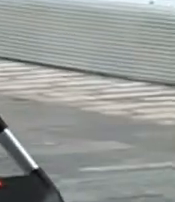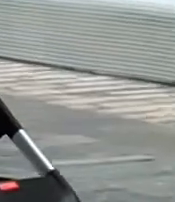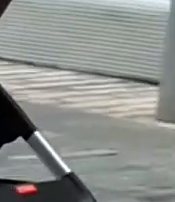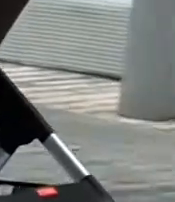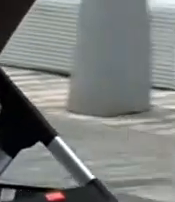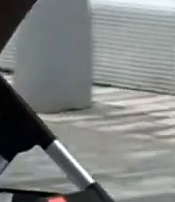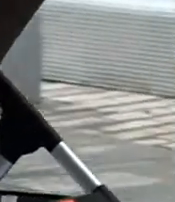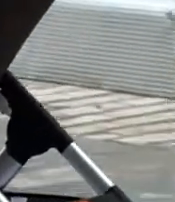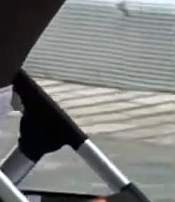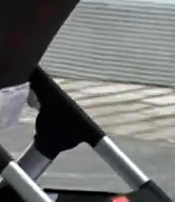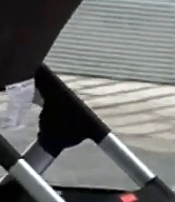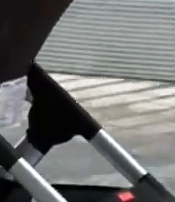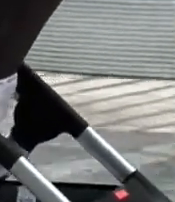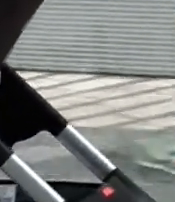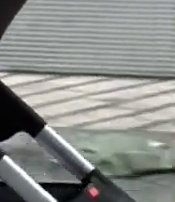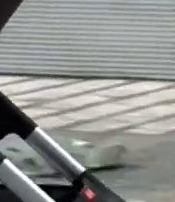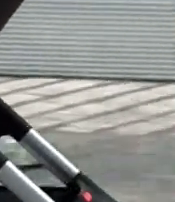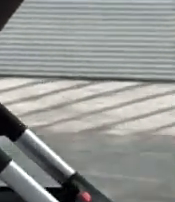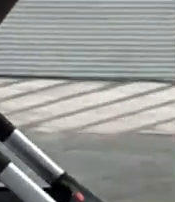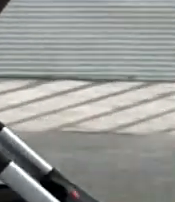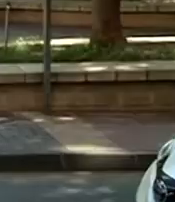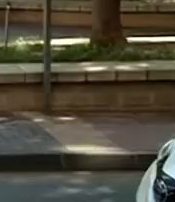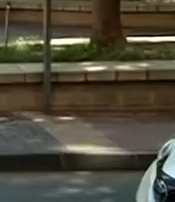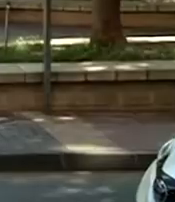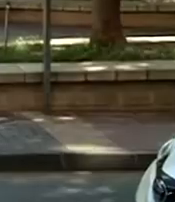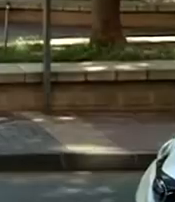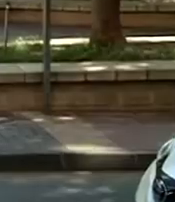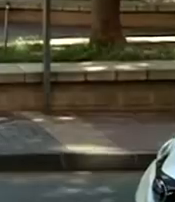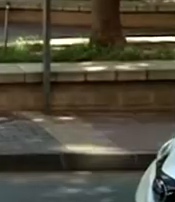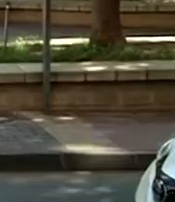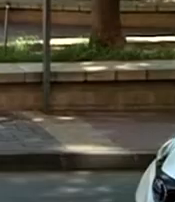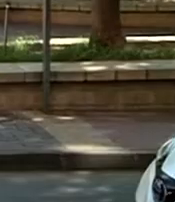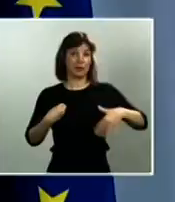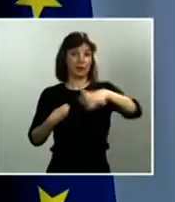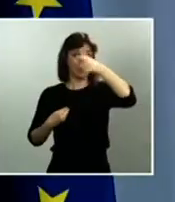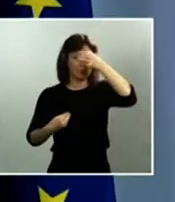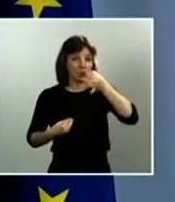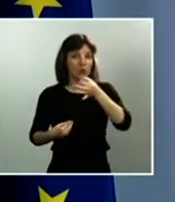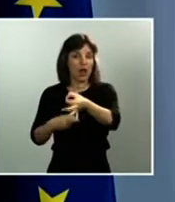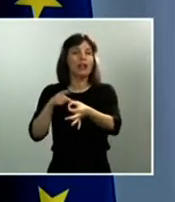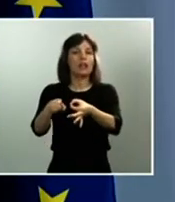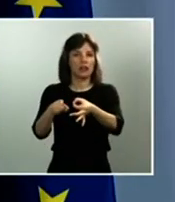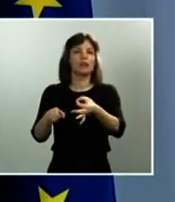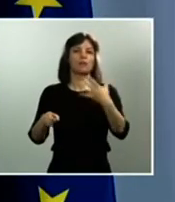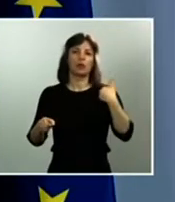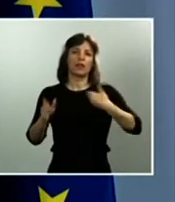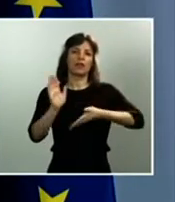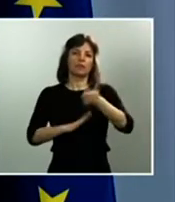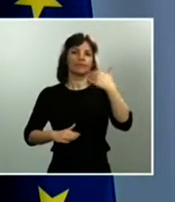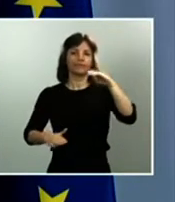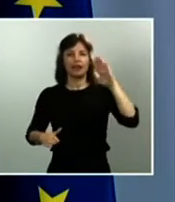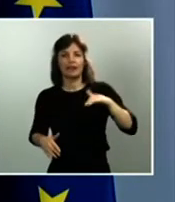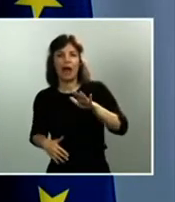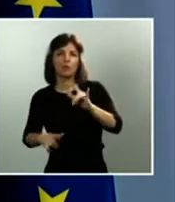sus juguetes. Además, la mascarilla es una recomendación. En cuanto al ámbito rural... Se podrá salir a pasear por el campo o por el bosque,